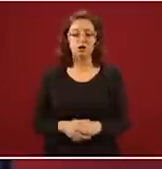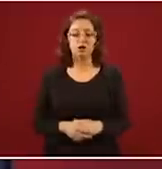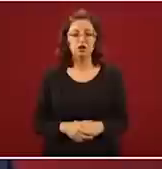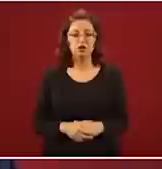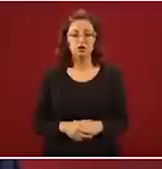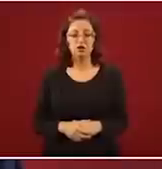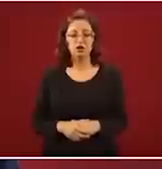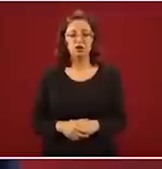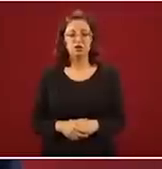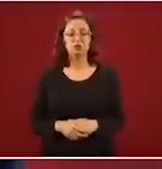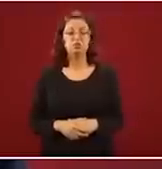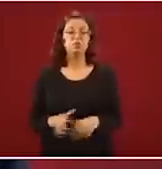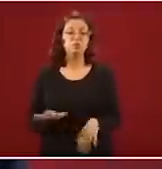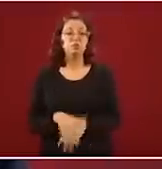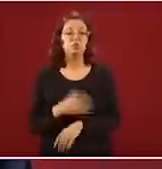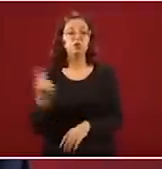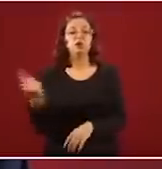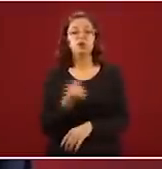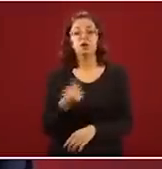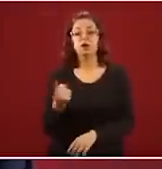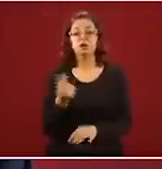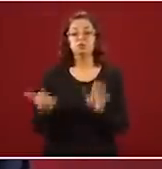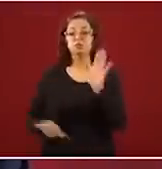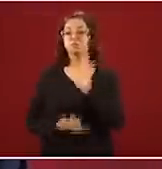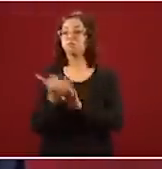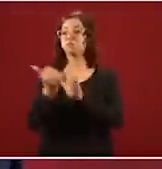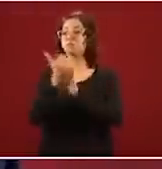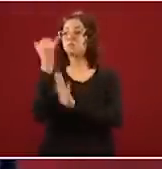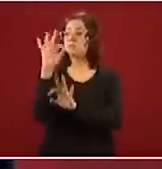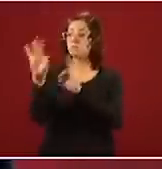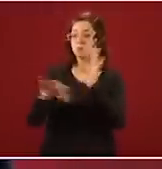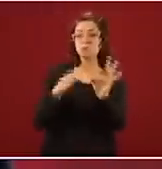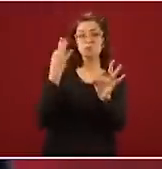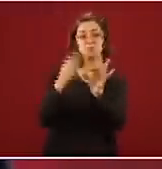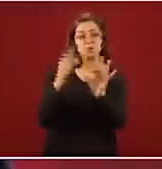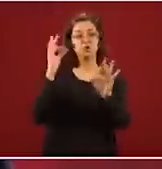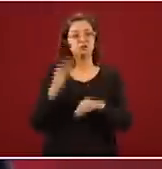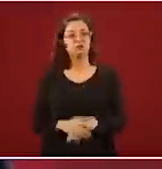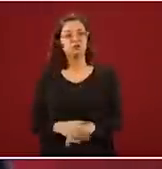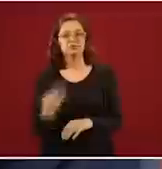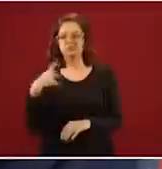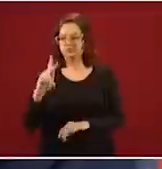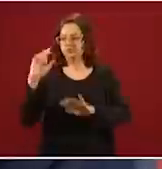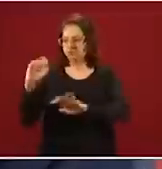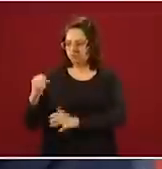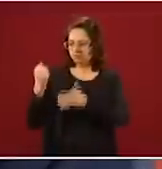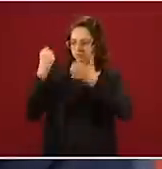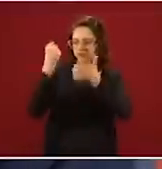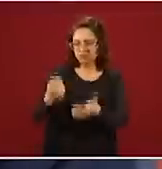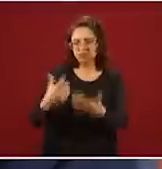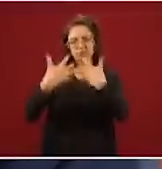pero a veces se terminaba, pero no había presupuesto para equiparlos